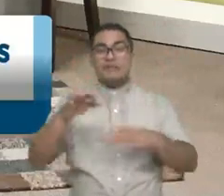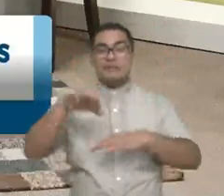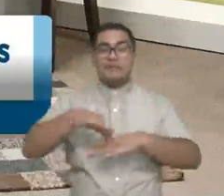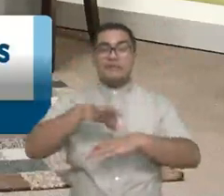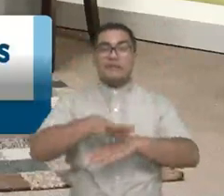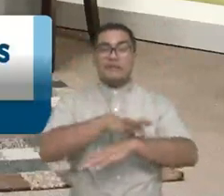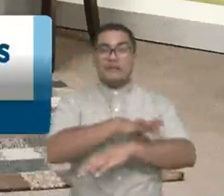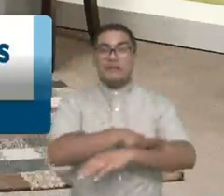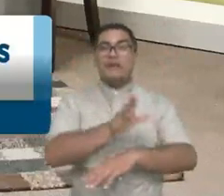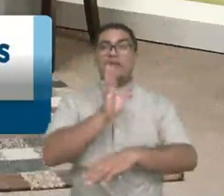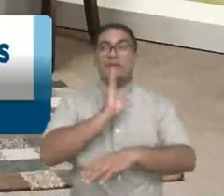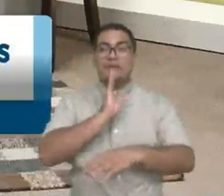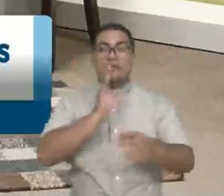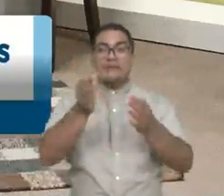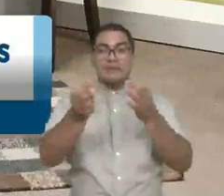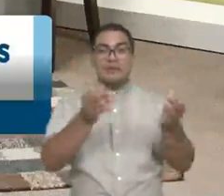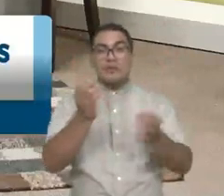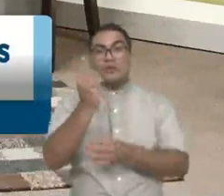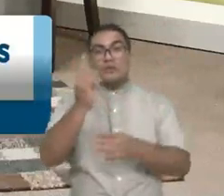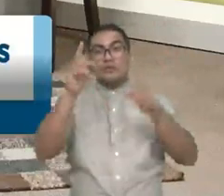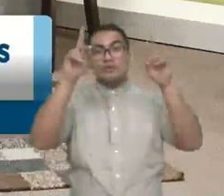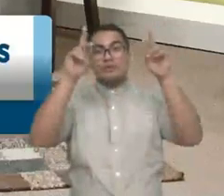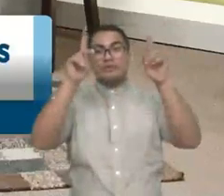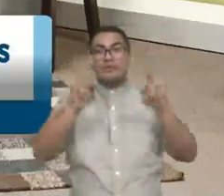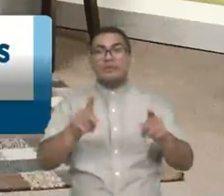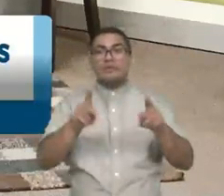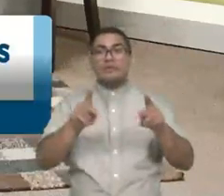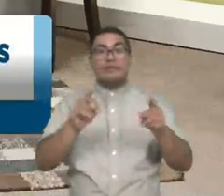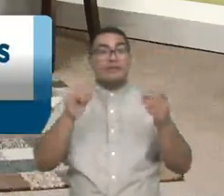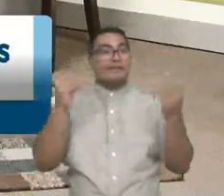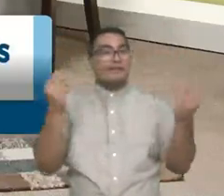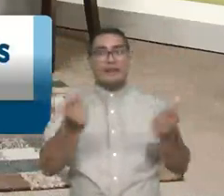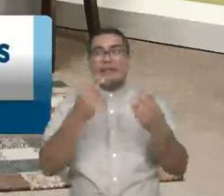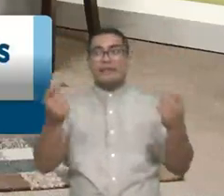pues, del primer caso positivo. A los minutos ya las